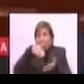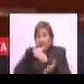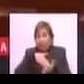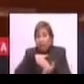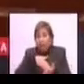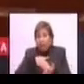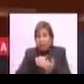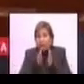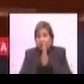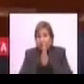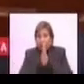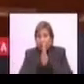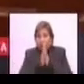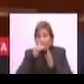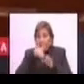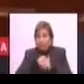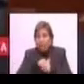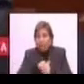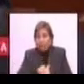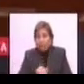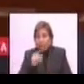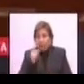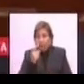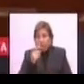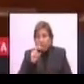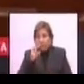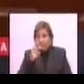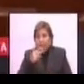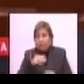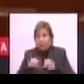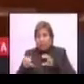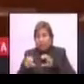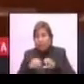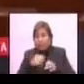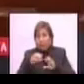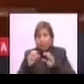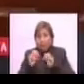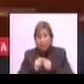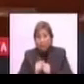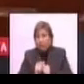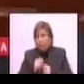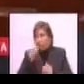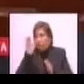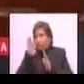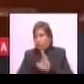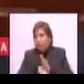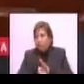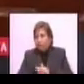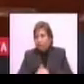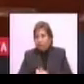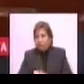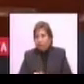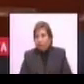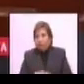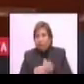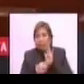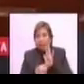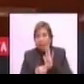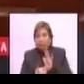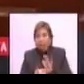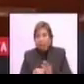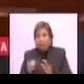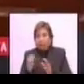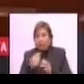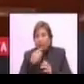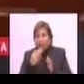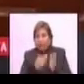mandato, a pedir un voto de confianza. Es la primera oportunidad. Y se va a generar el pésimo precedente de que se va a hacer porque